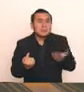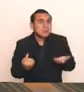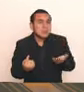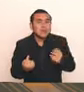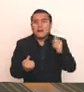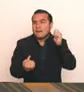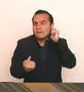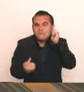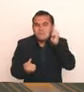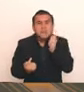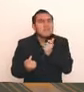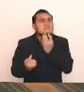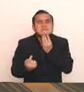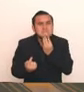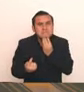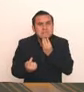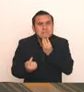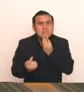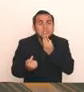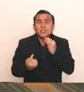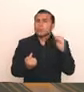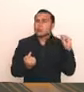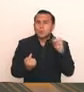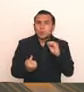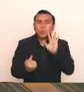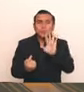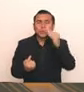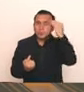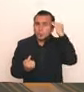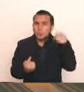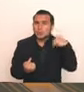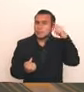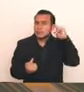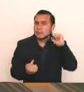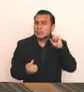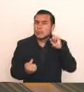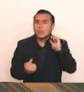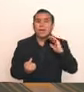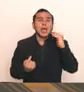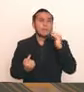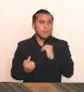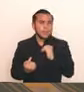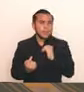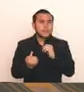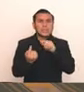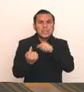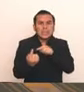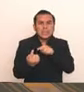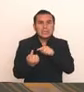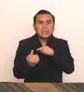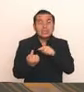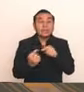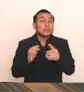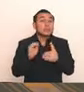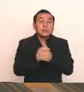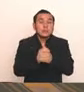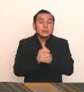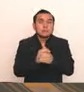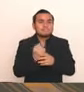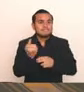su abuela su abuelo su novio su novia esposa su pareja